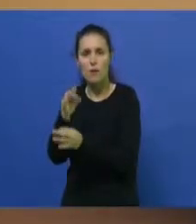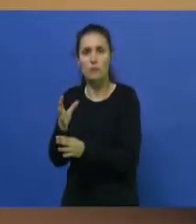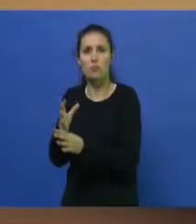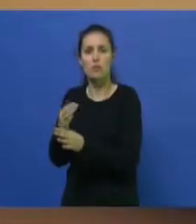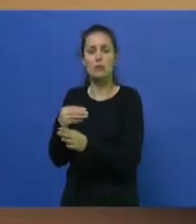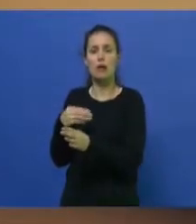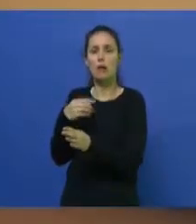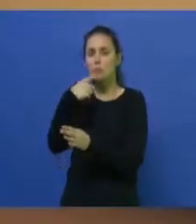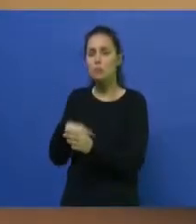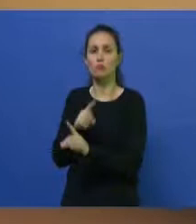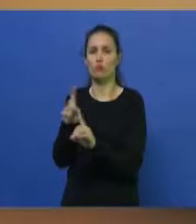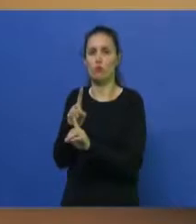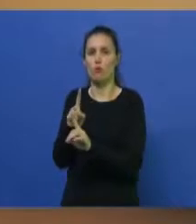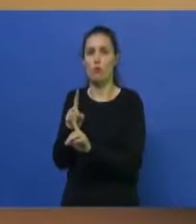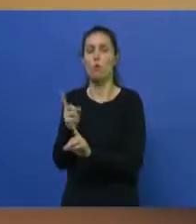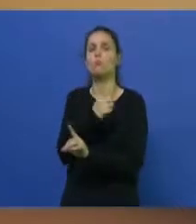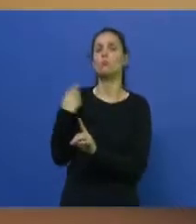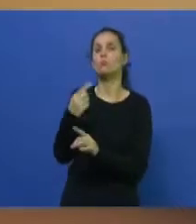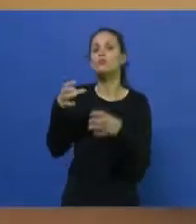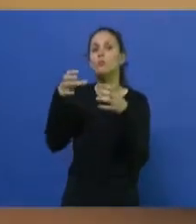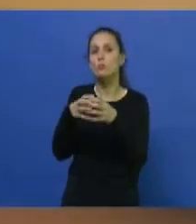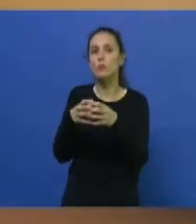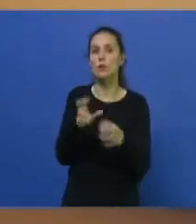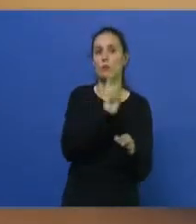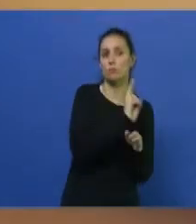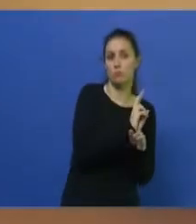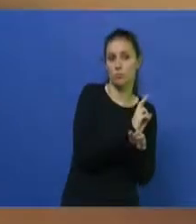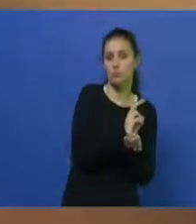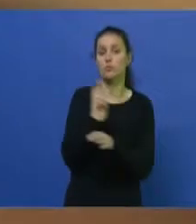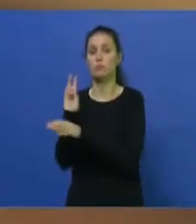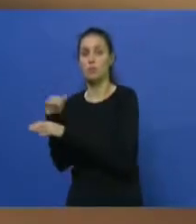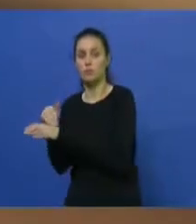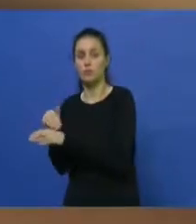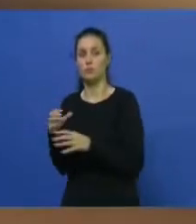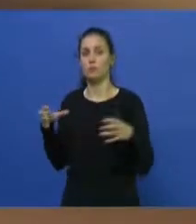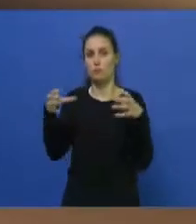Somos comunidad. Villa Nueva de María, somos comunidad.